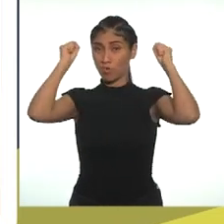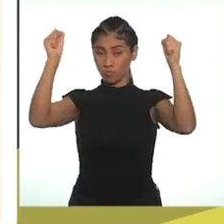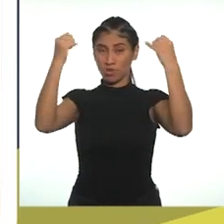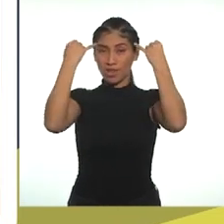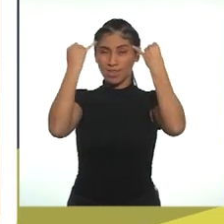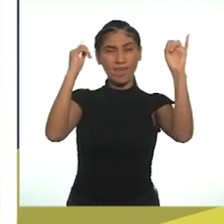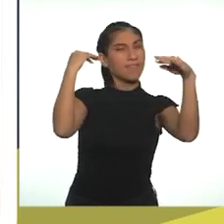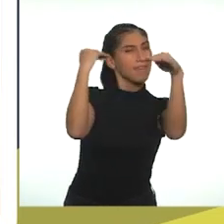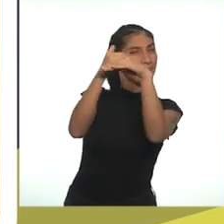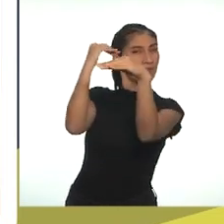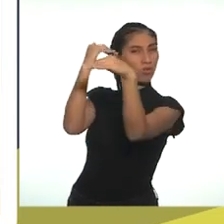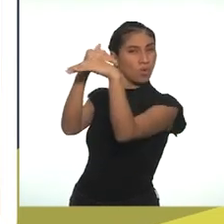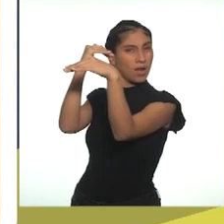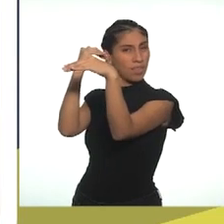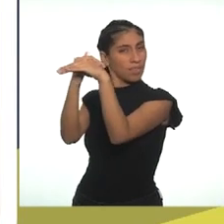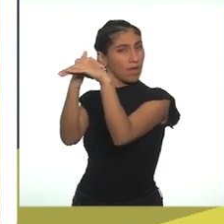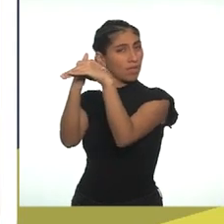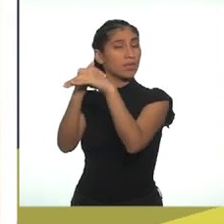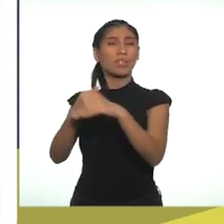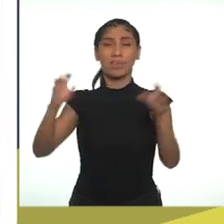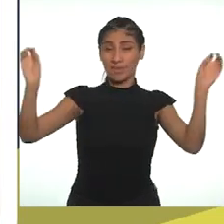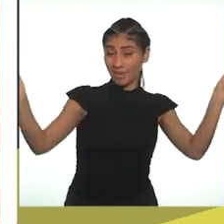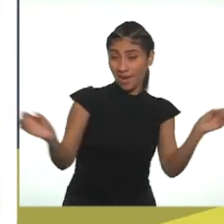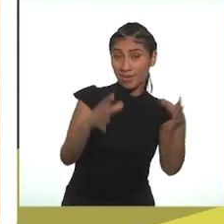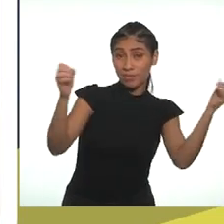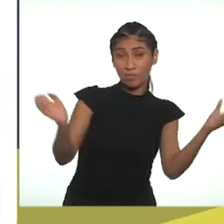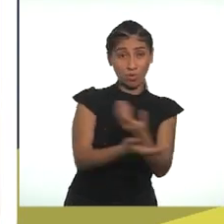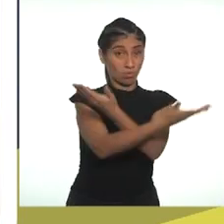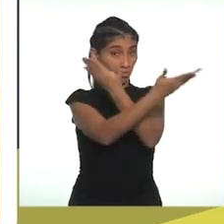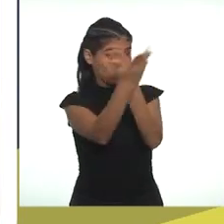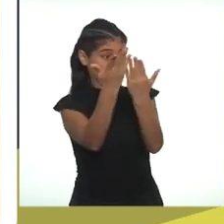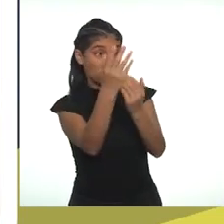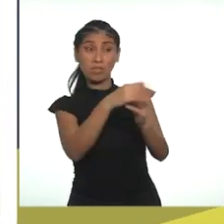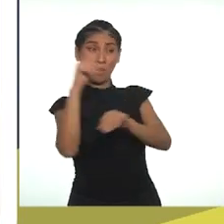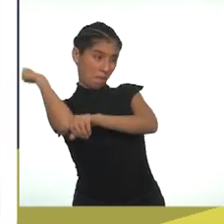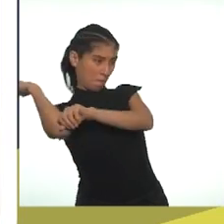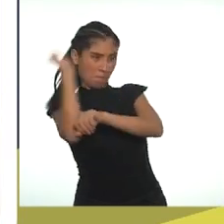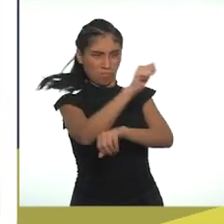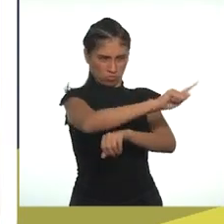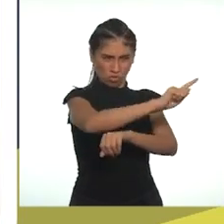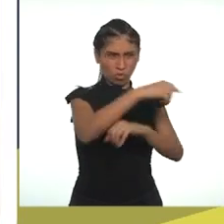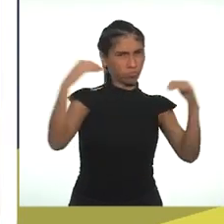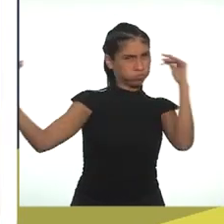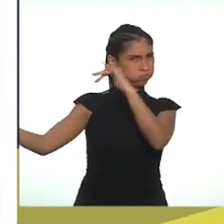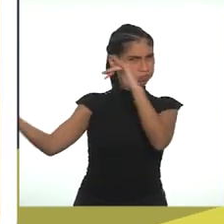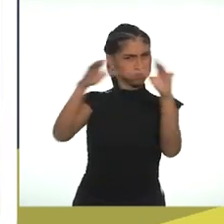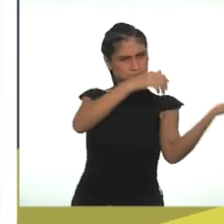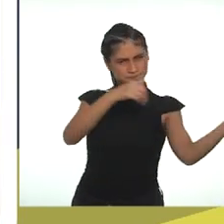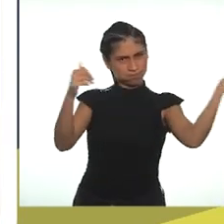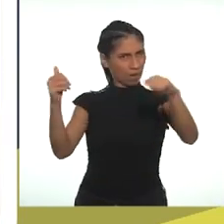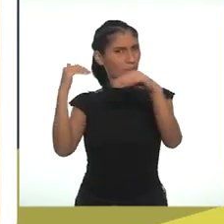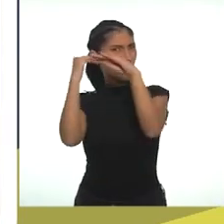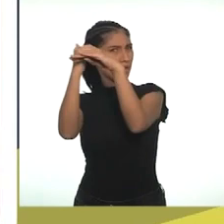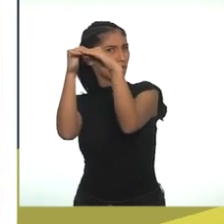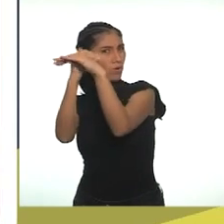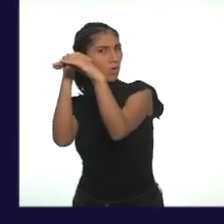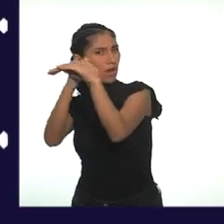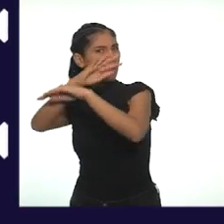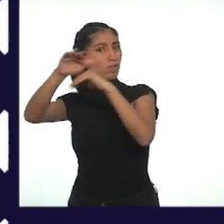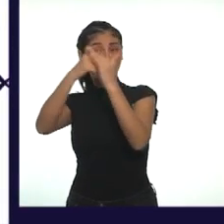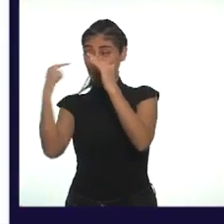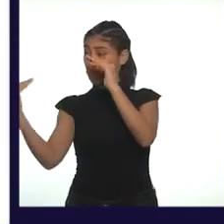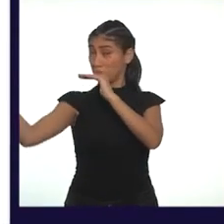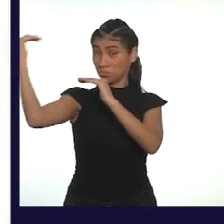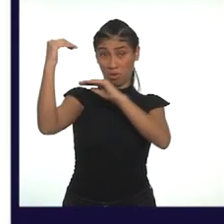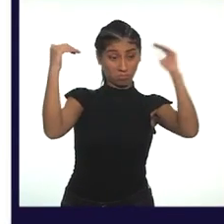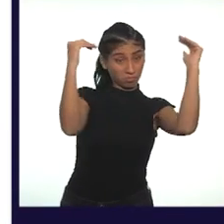idea de igualdad y animó a los que buscaban una sociedad más justa. Si quieren conocer más, pueden revisar